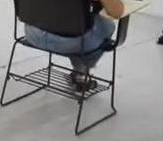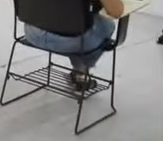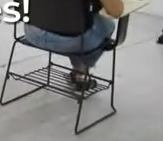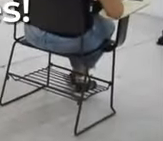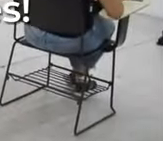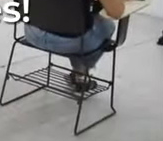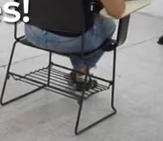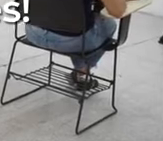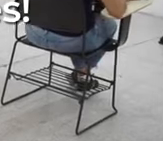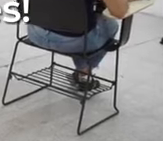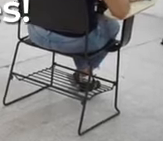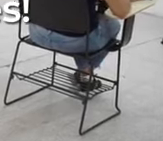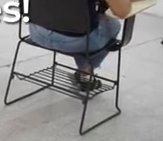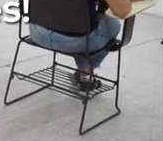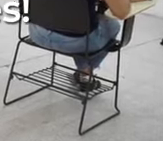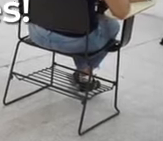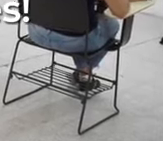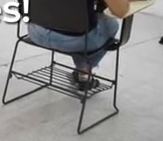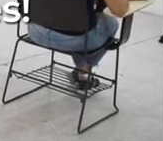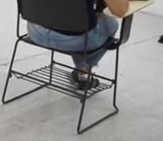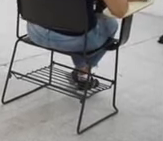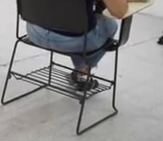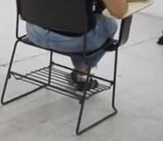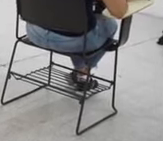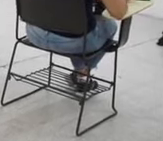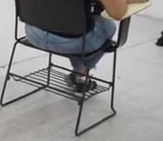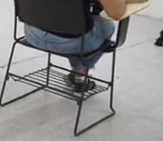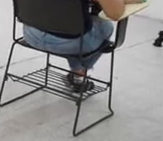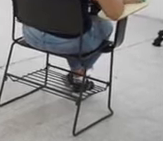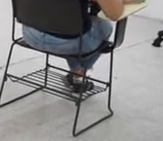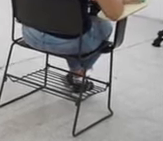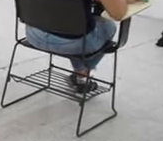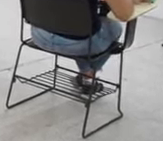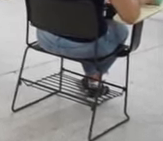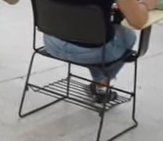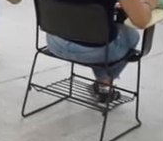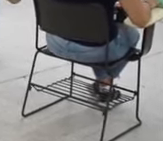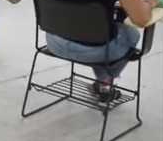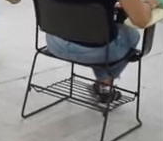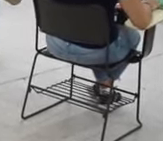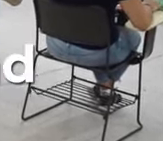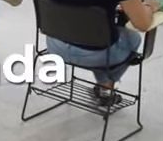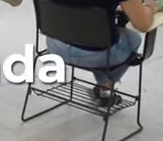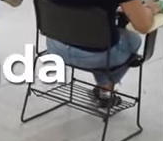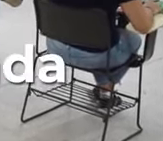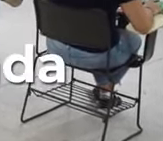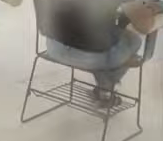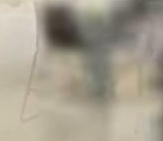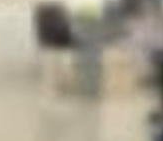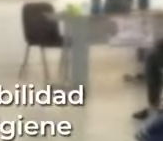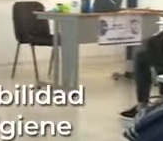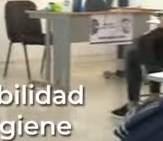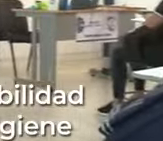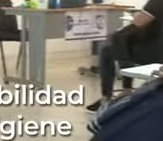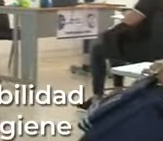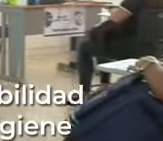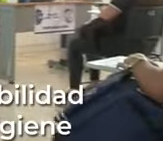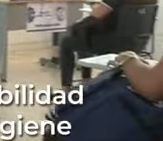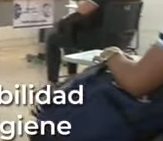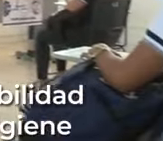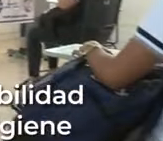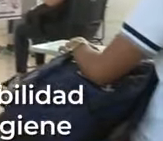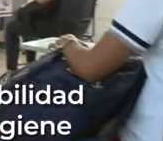que regresamos a clases presenciales de manera cauta, gradual y escalonada. Lo haremos con